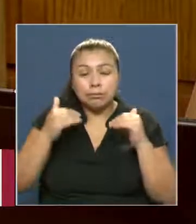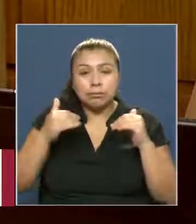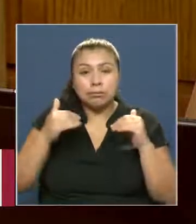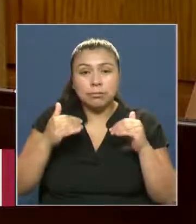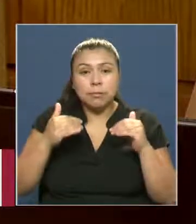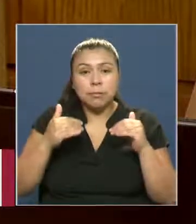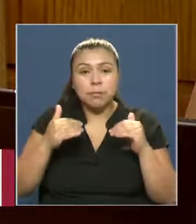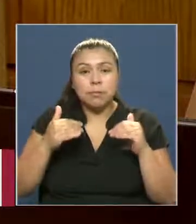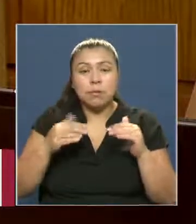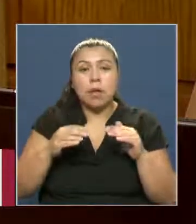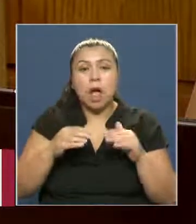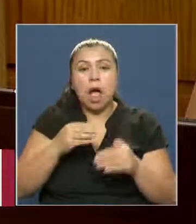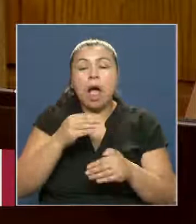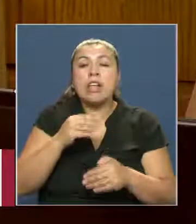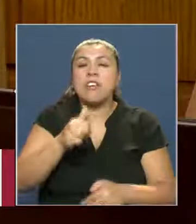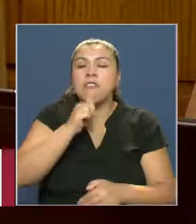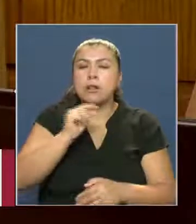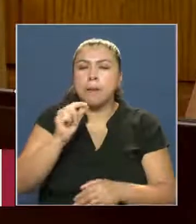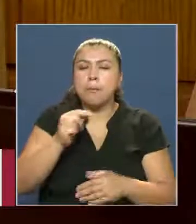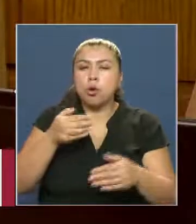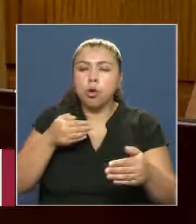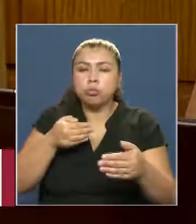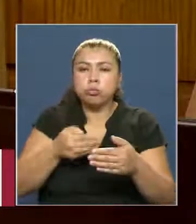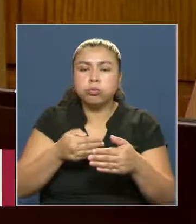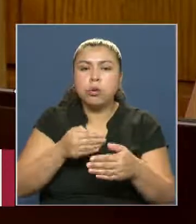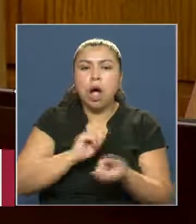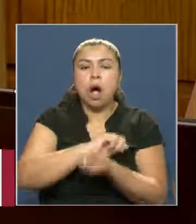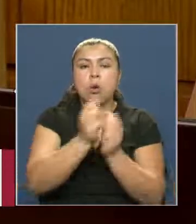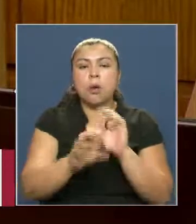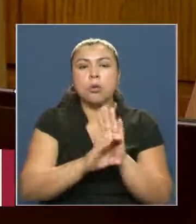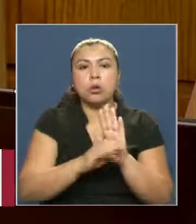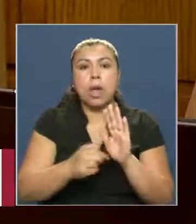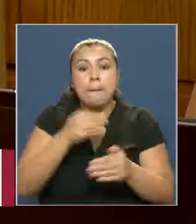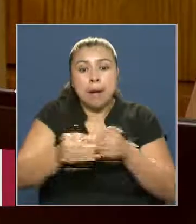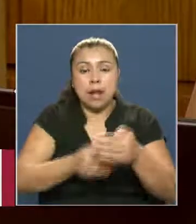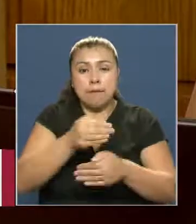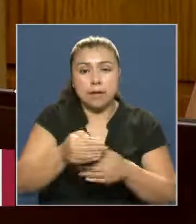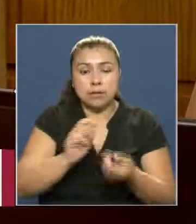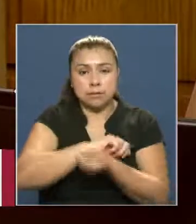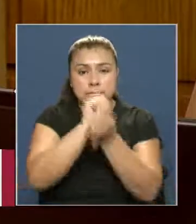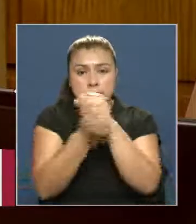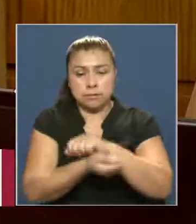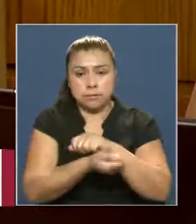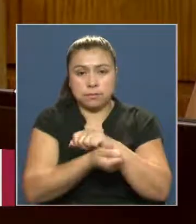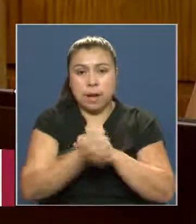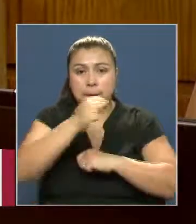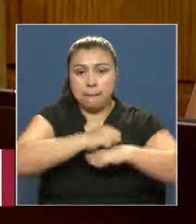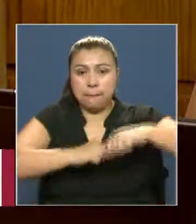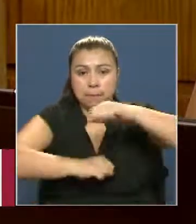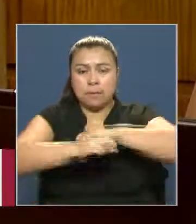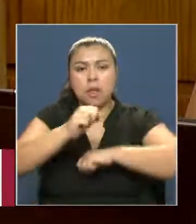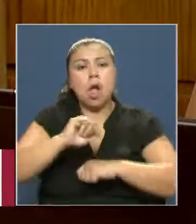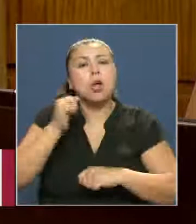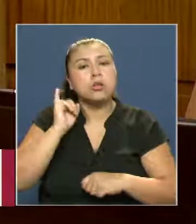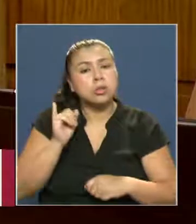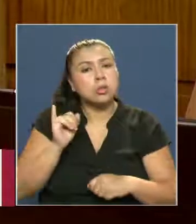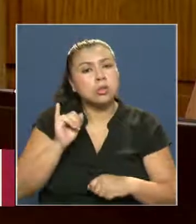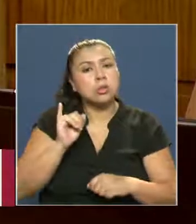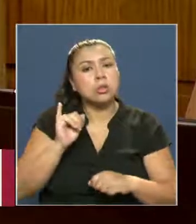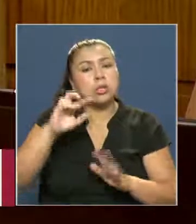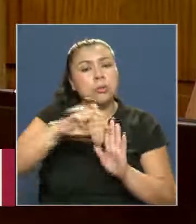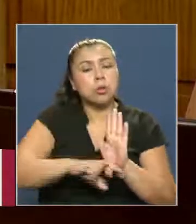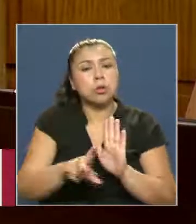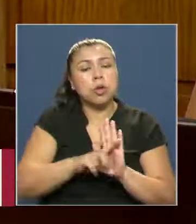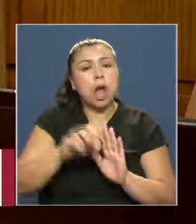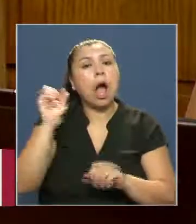puertas de un proceso constitucional de cambio que nos permita avanzar precisamente en estos cambios más estructurales. Vamos a aprobar este